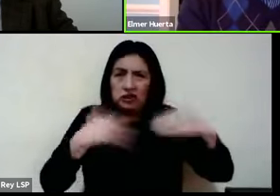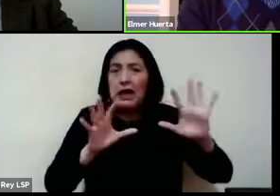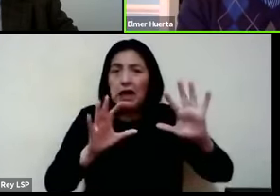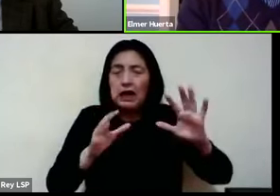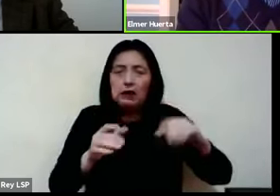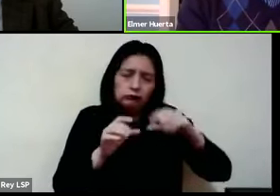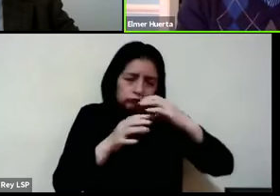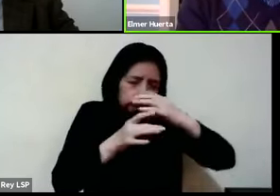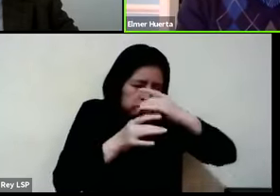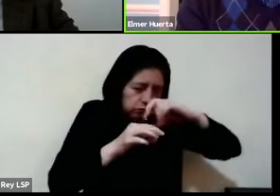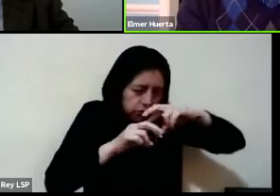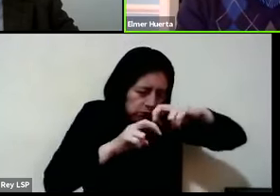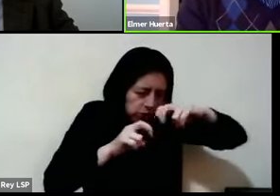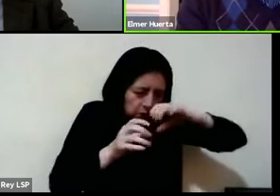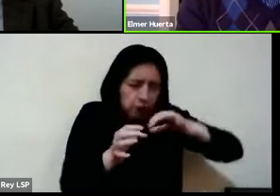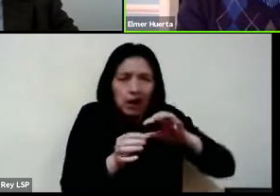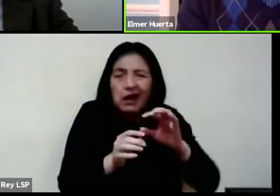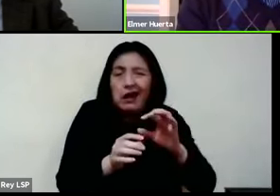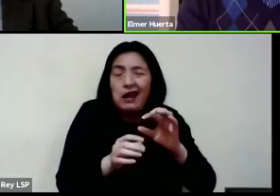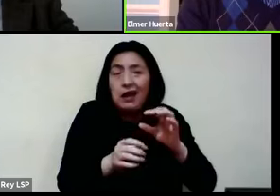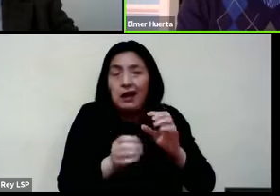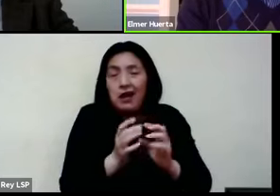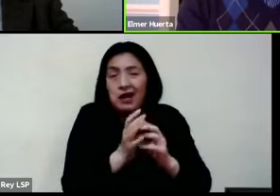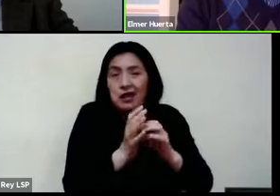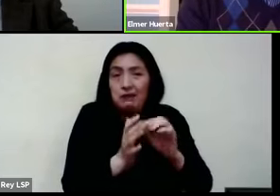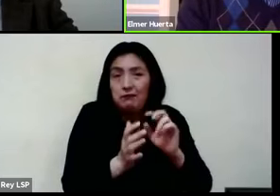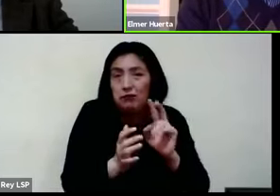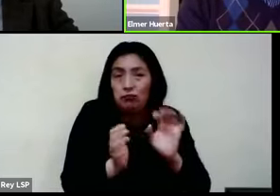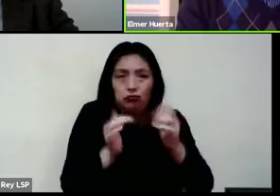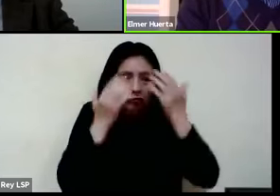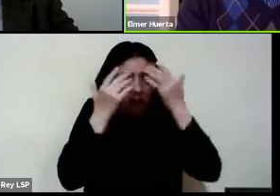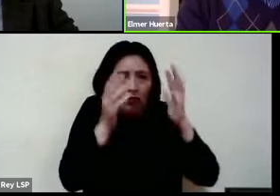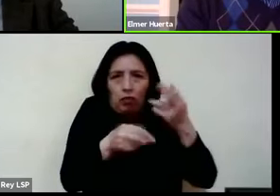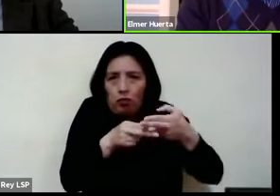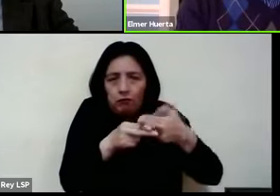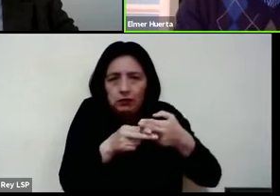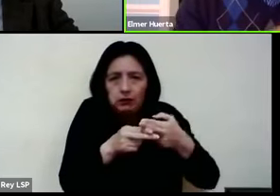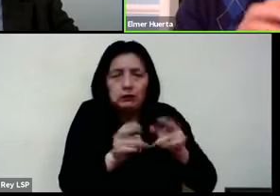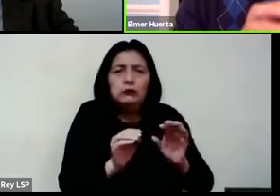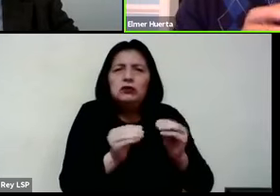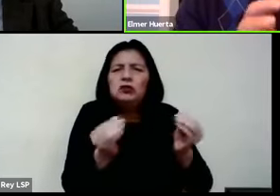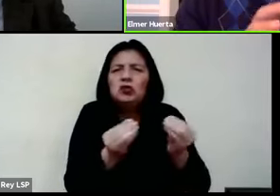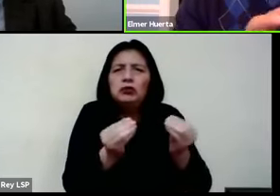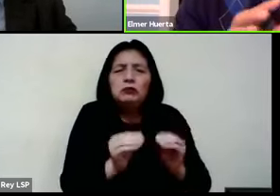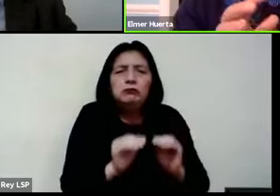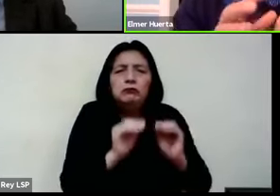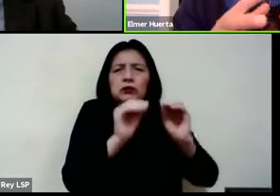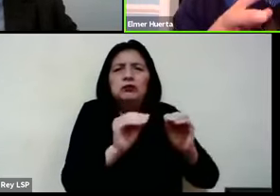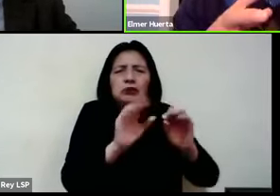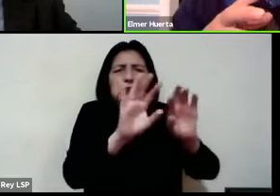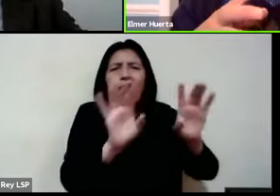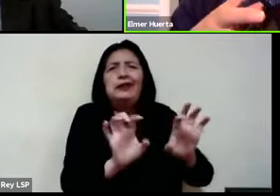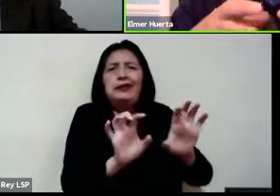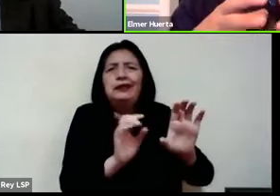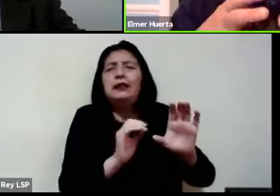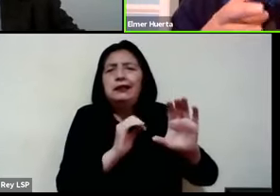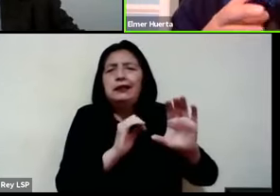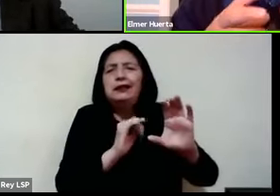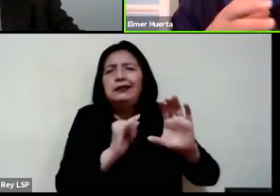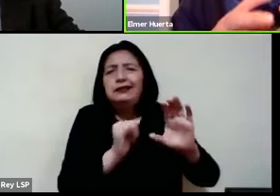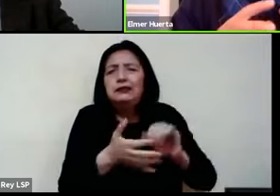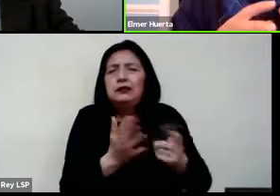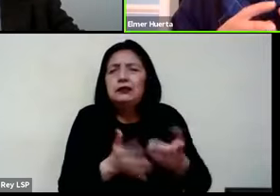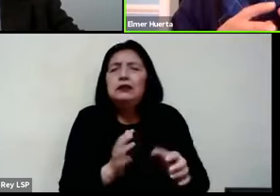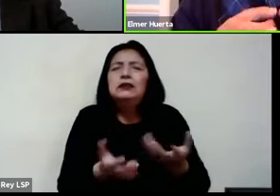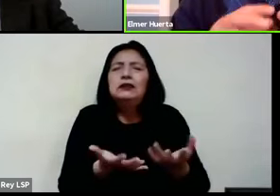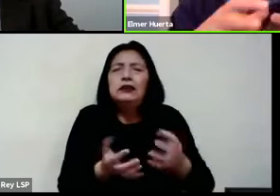virus, no tenía nombre todavía este virus, lo pusieron en el Internet, es decir, pusieron lo que se llama el